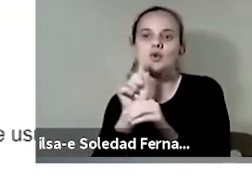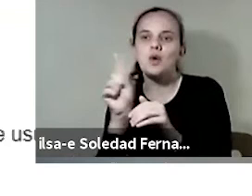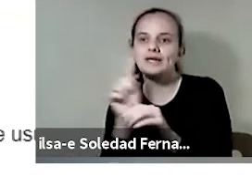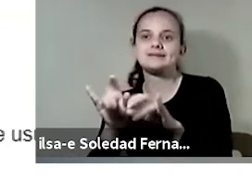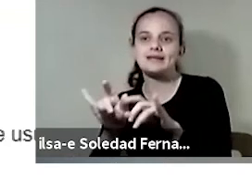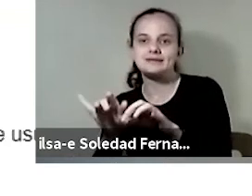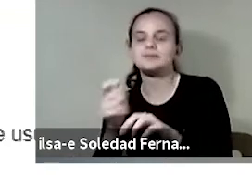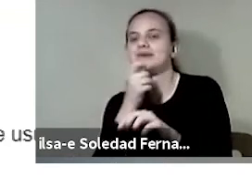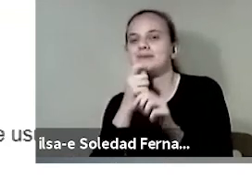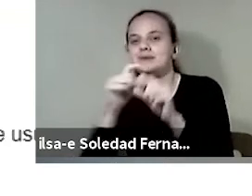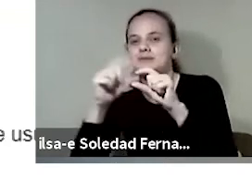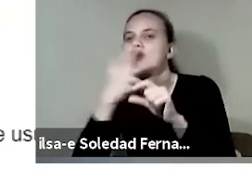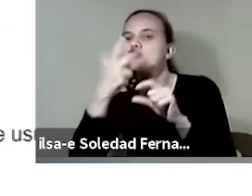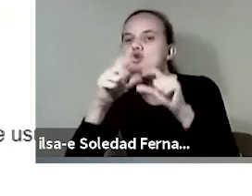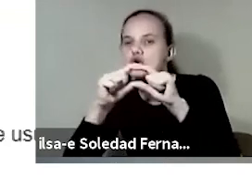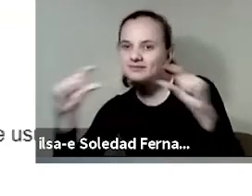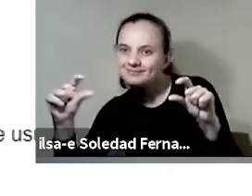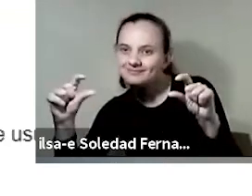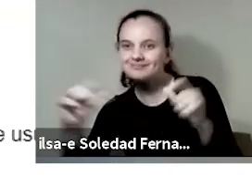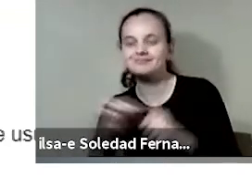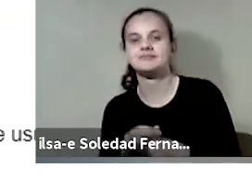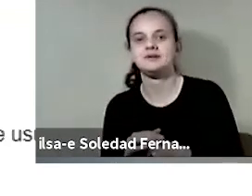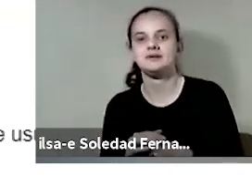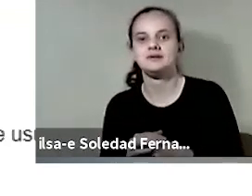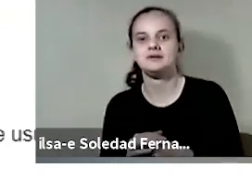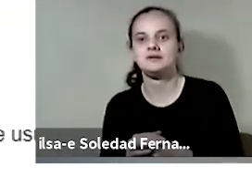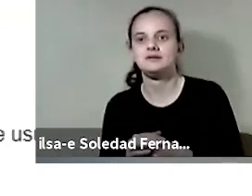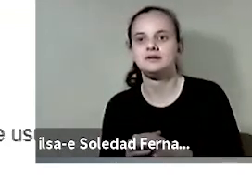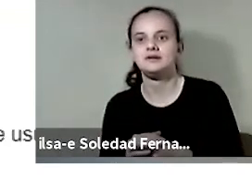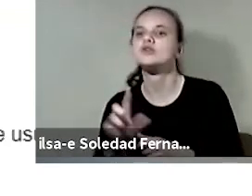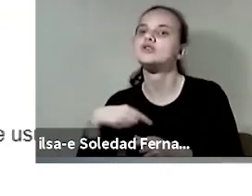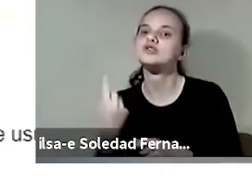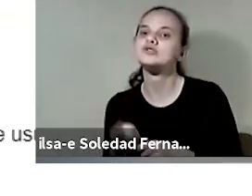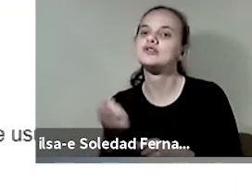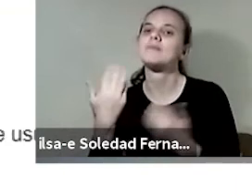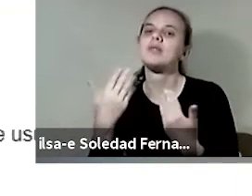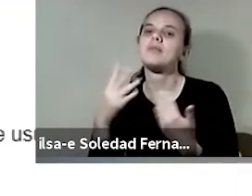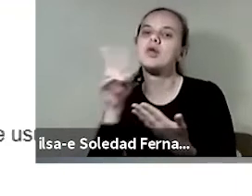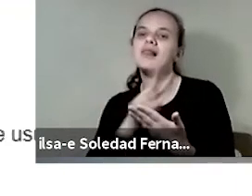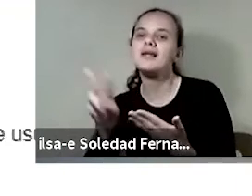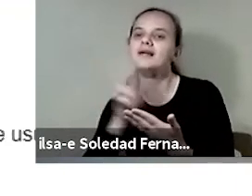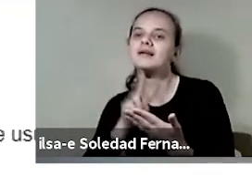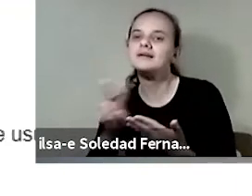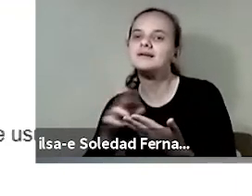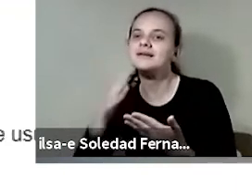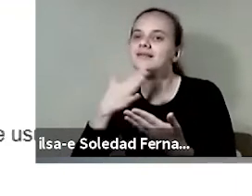ejemplo, 1.1.1, contenido que no es texto, el que ahora estoy remarcando,